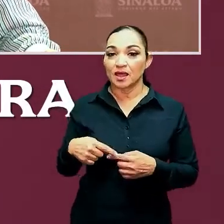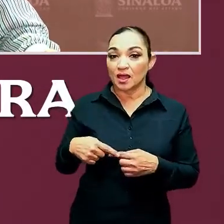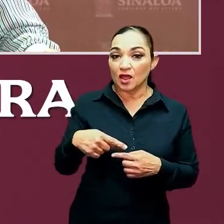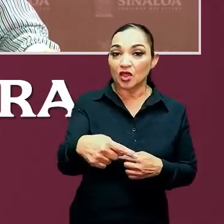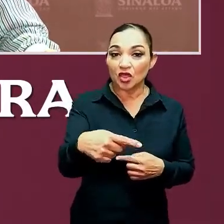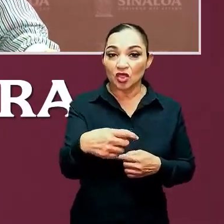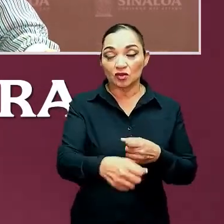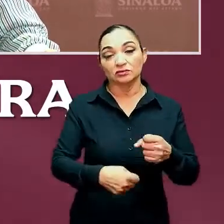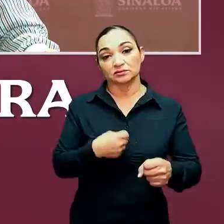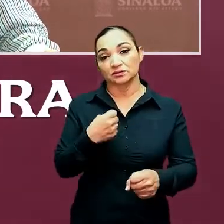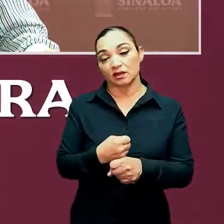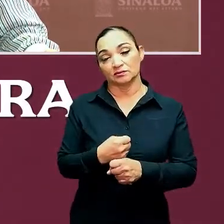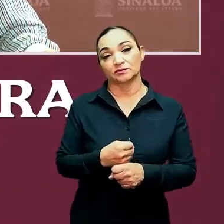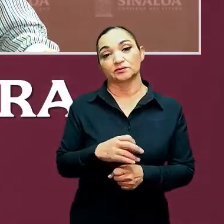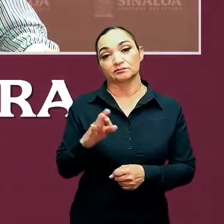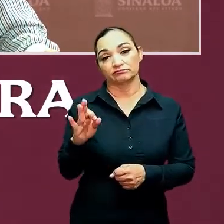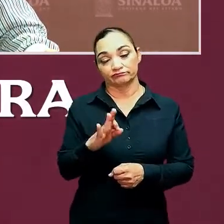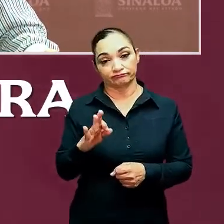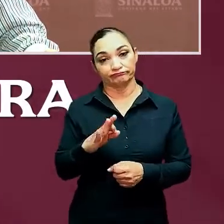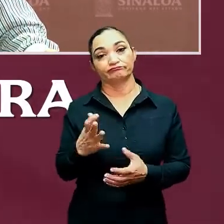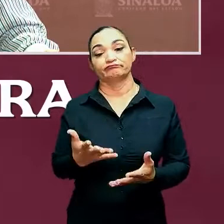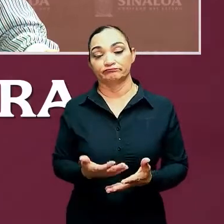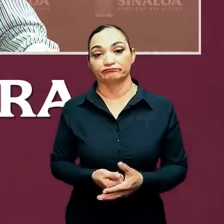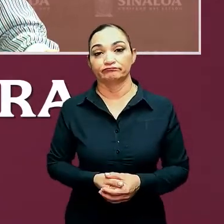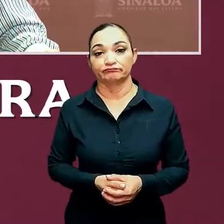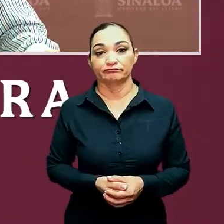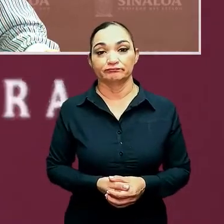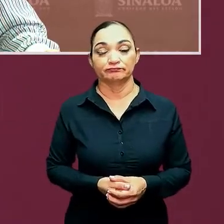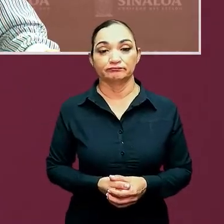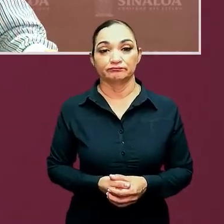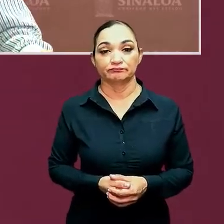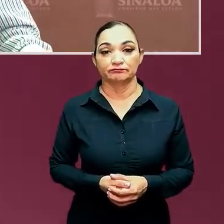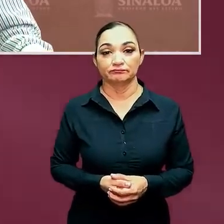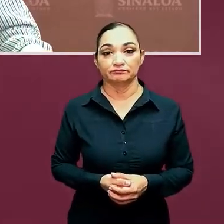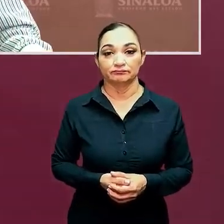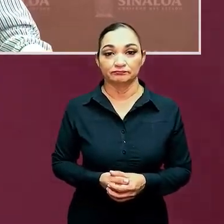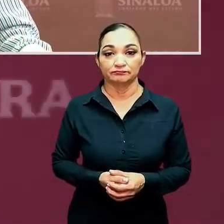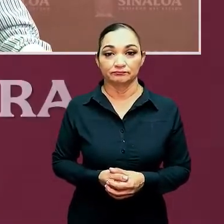años de Quirino, es, digo, una situación